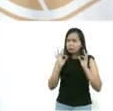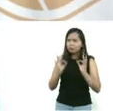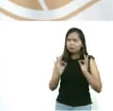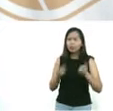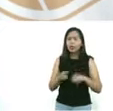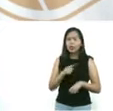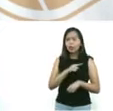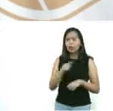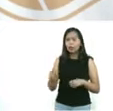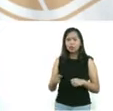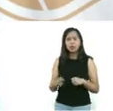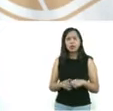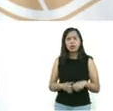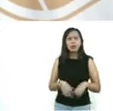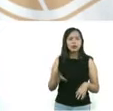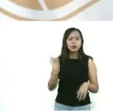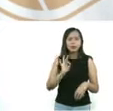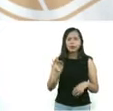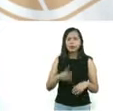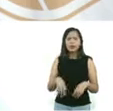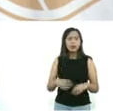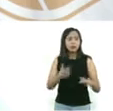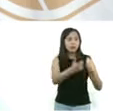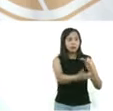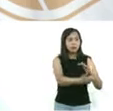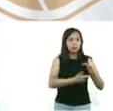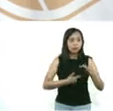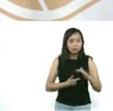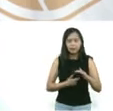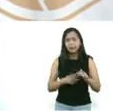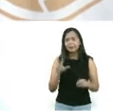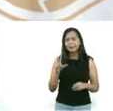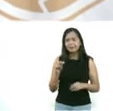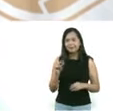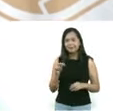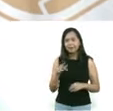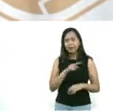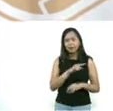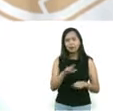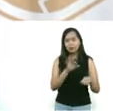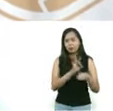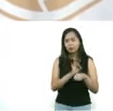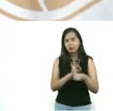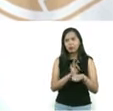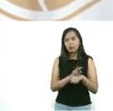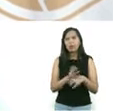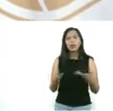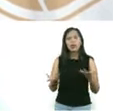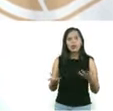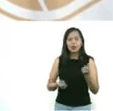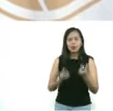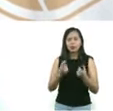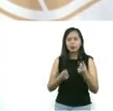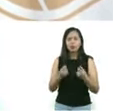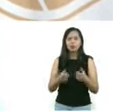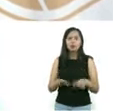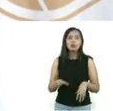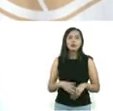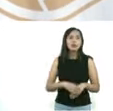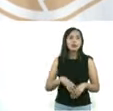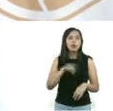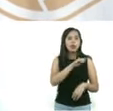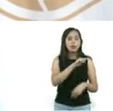no sufra extorsiones también dentro de algunas organizaciones donde se pide mucho recurso